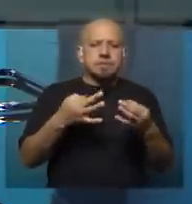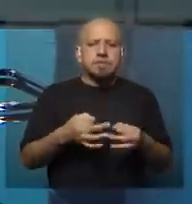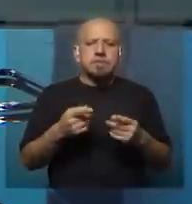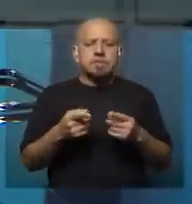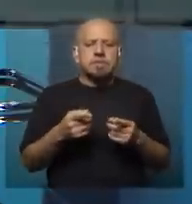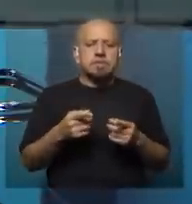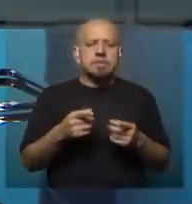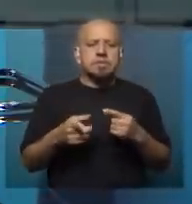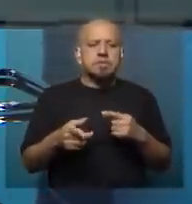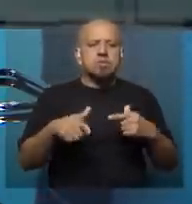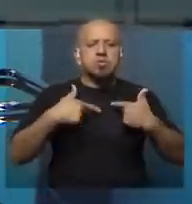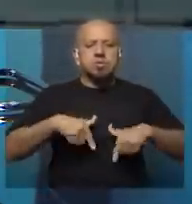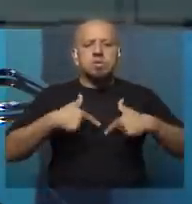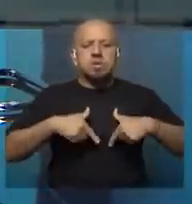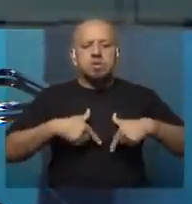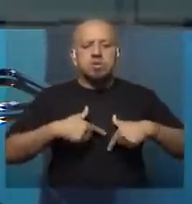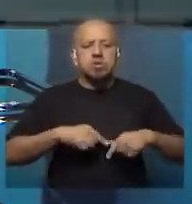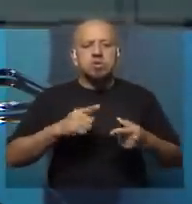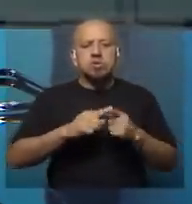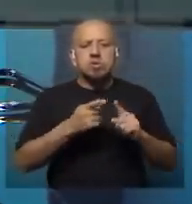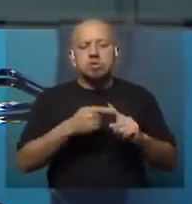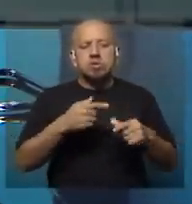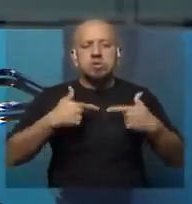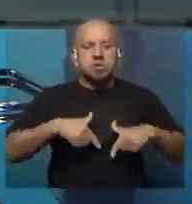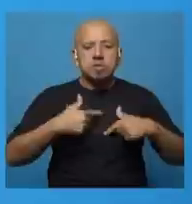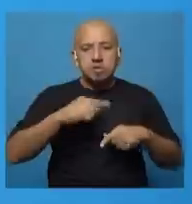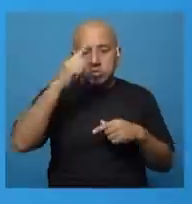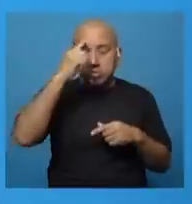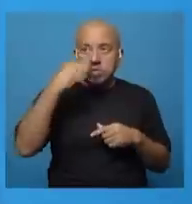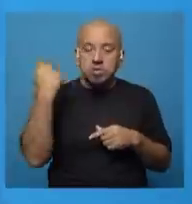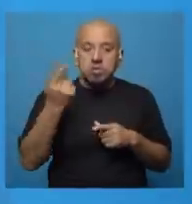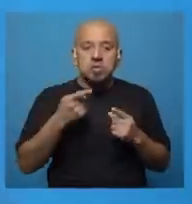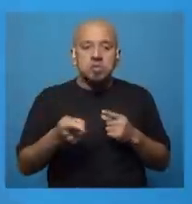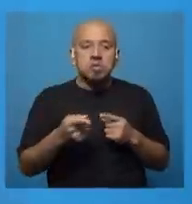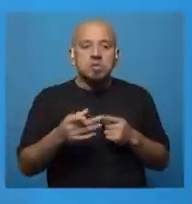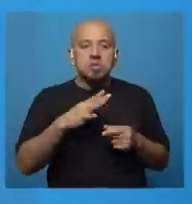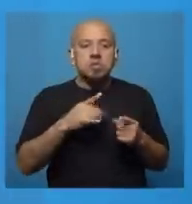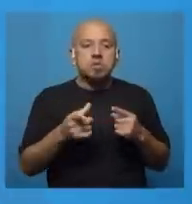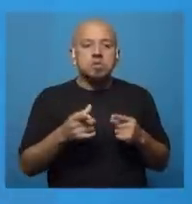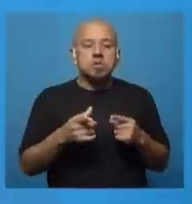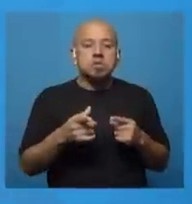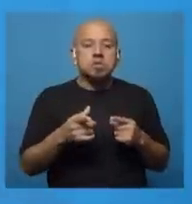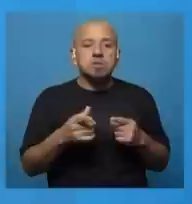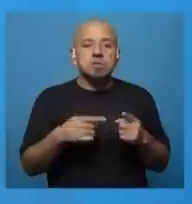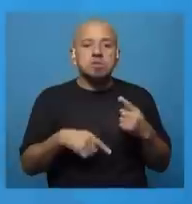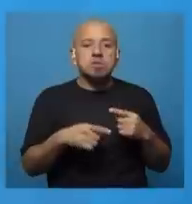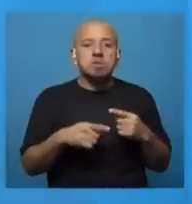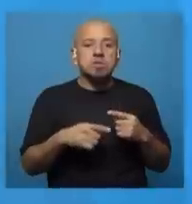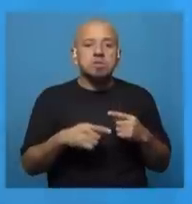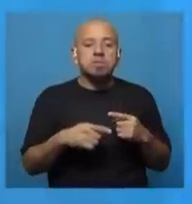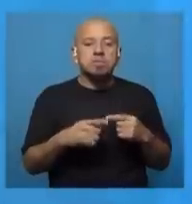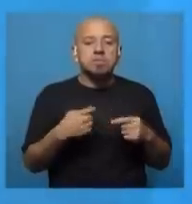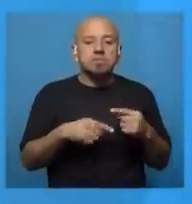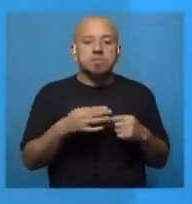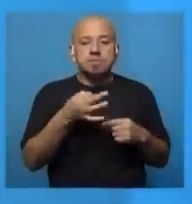los ministerios cancillería ministerio interior según el caso tenían la discrecionalidad para